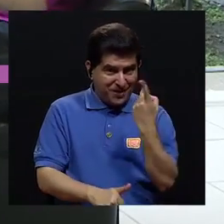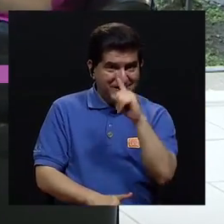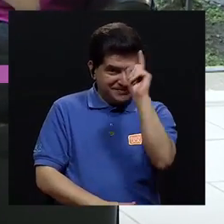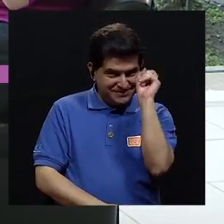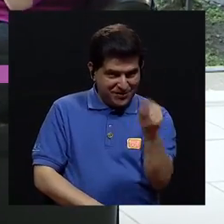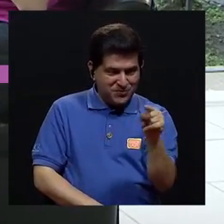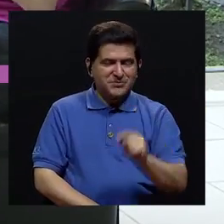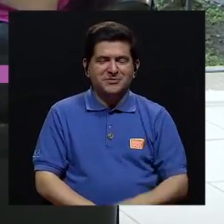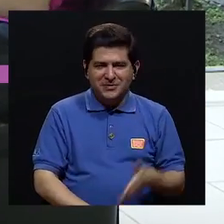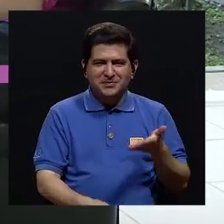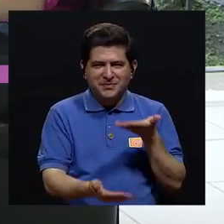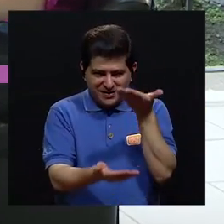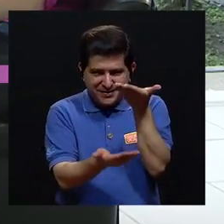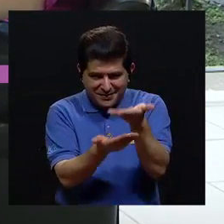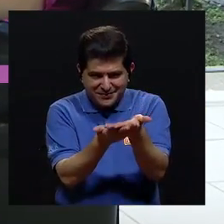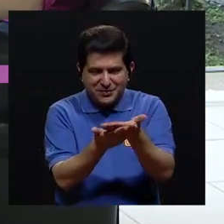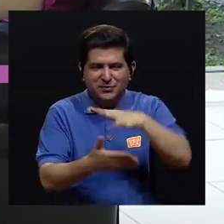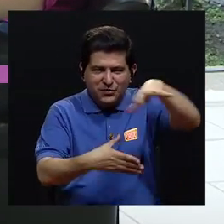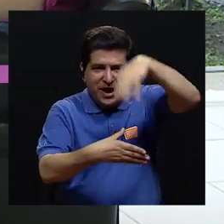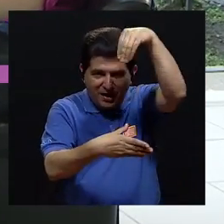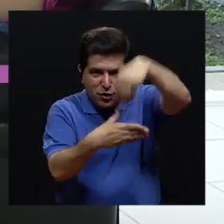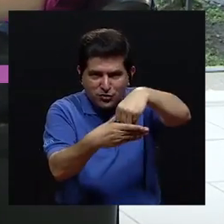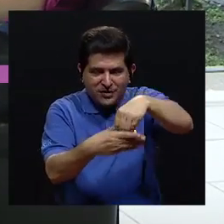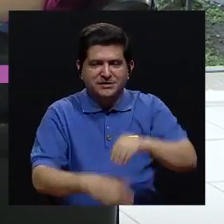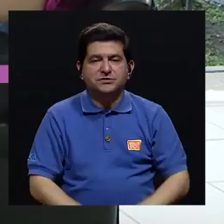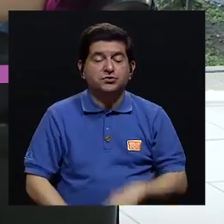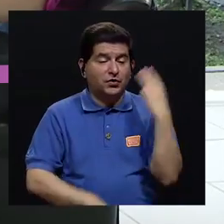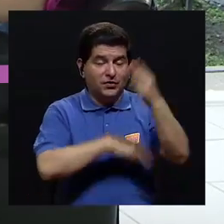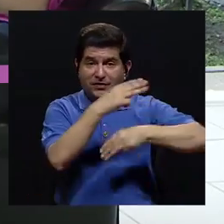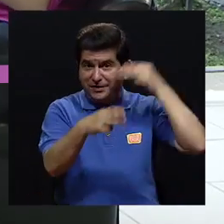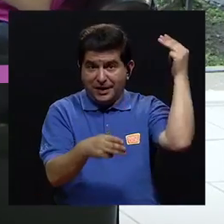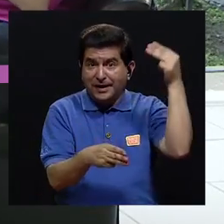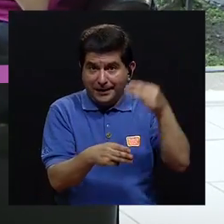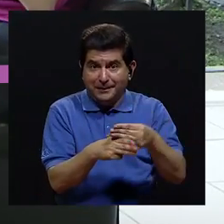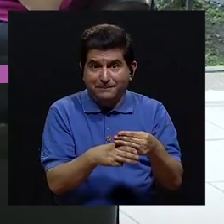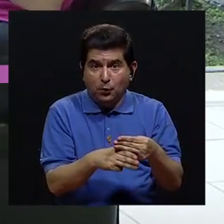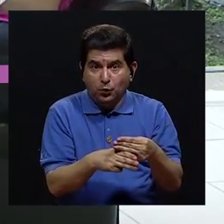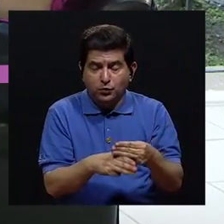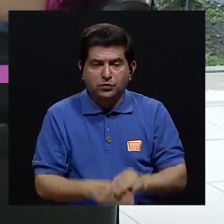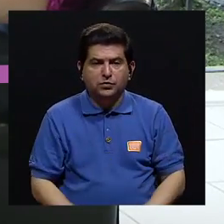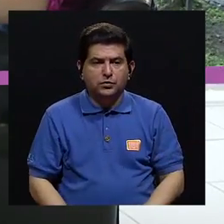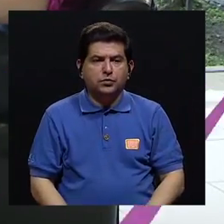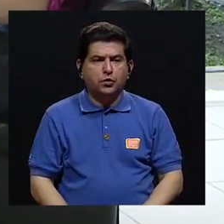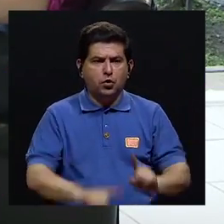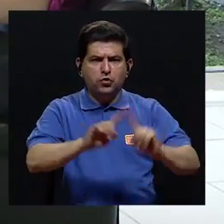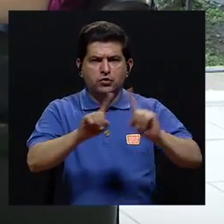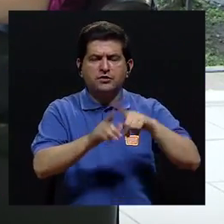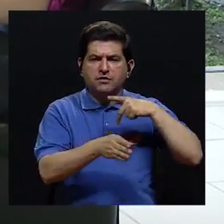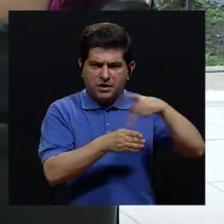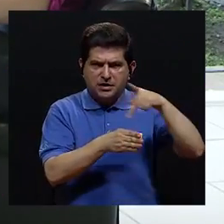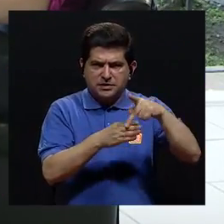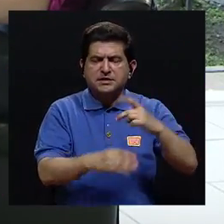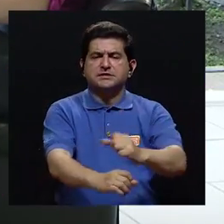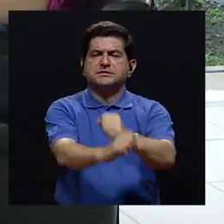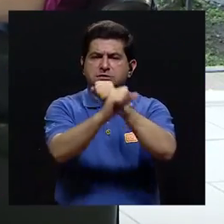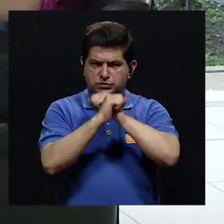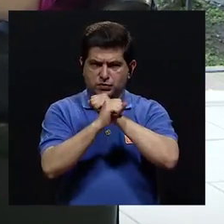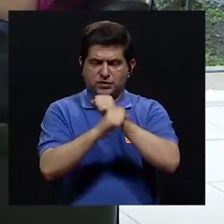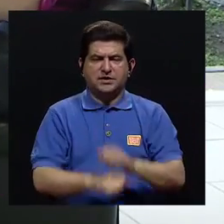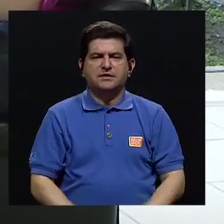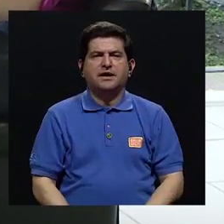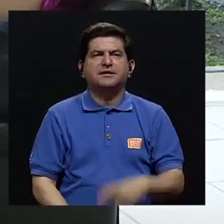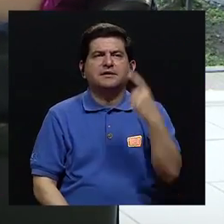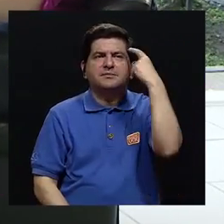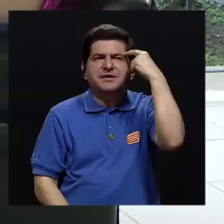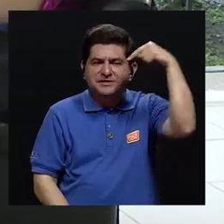segunda pregunta para ubicarlos un poquito en el contexto. Pues a nivel mundial se ayudó una rama de profesionales en seguridad.